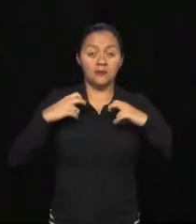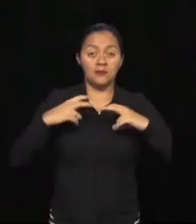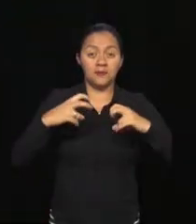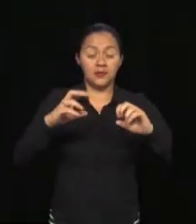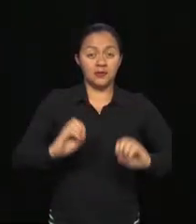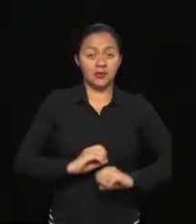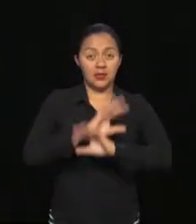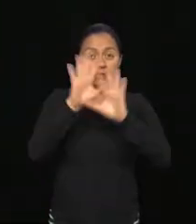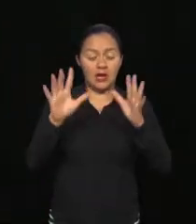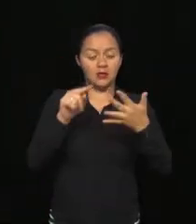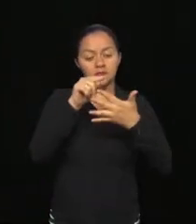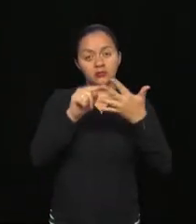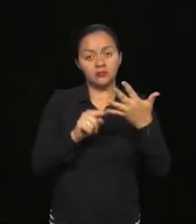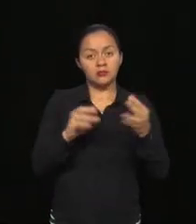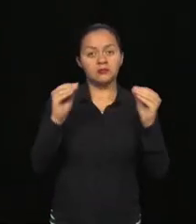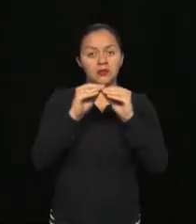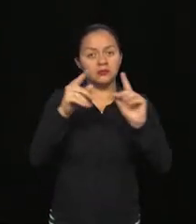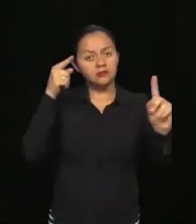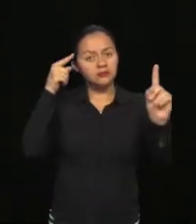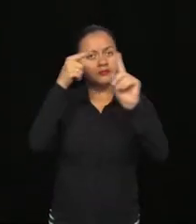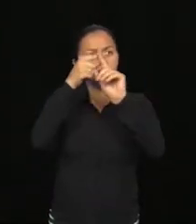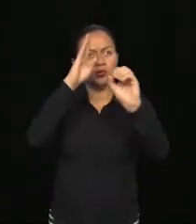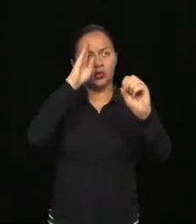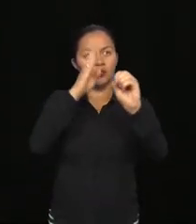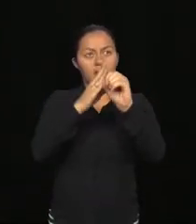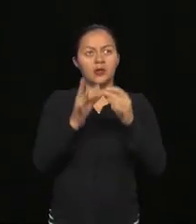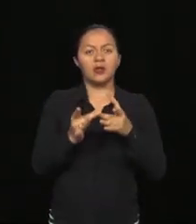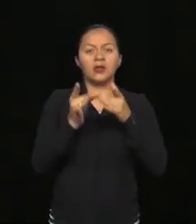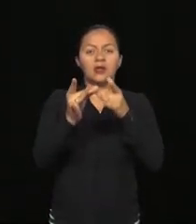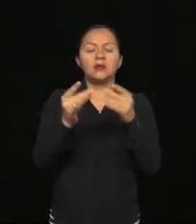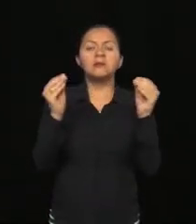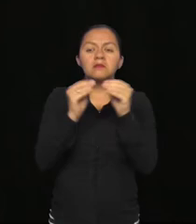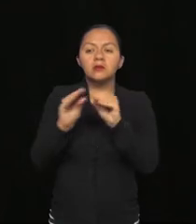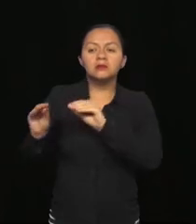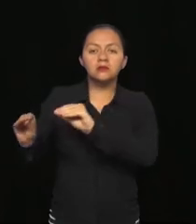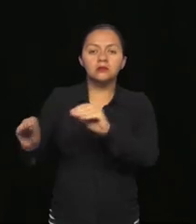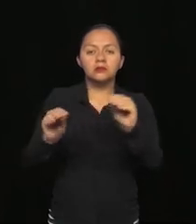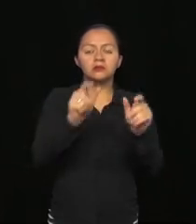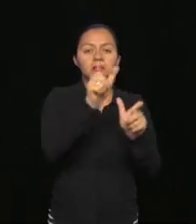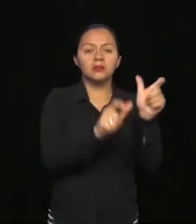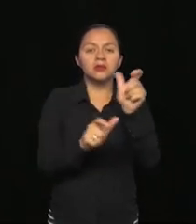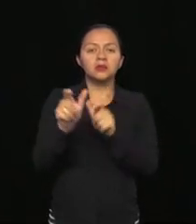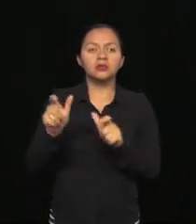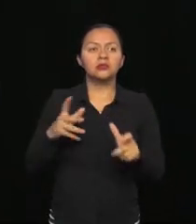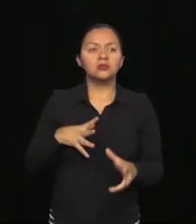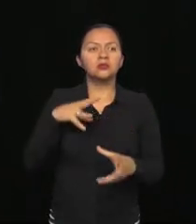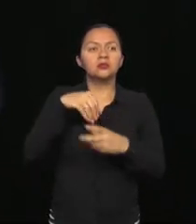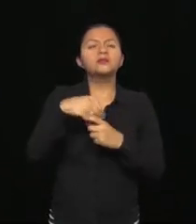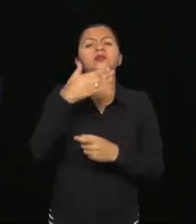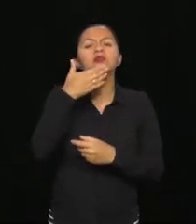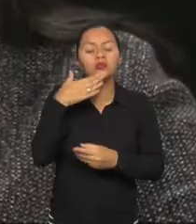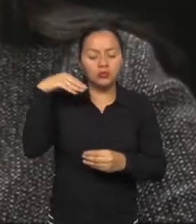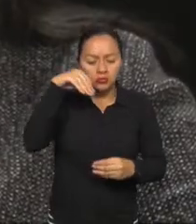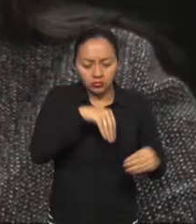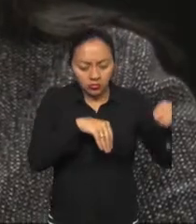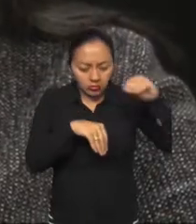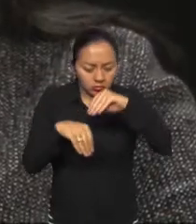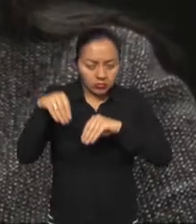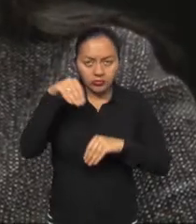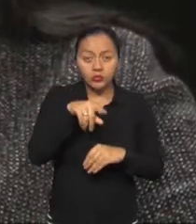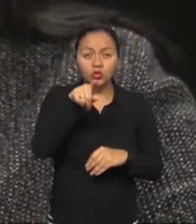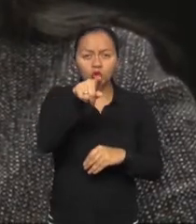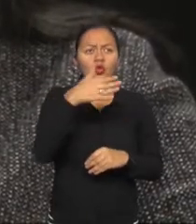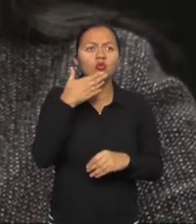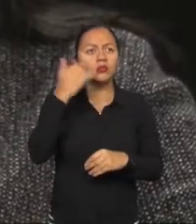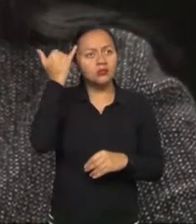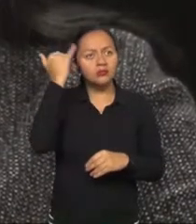busca justamente un producto, una guía que permita orientar a la ciudadanía. ¿Cómo ustedes fueron construyendo, cómo tú, Elizabeth,